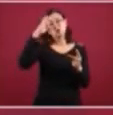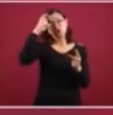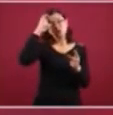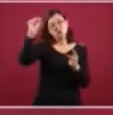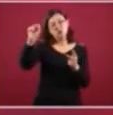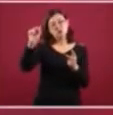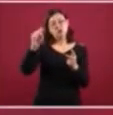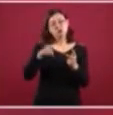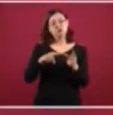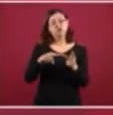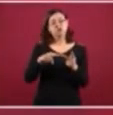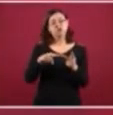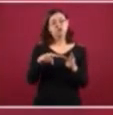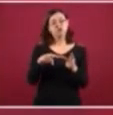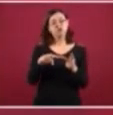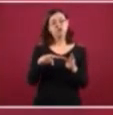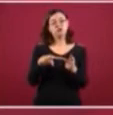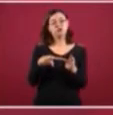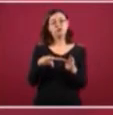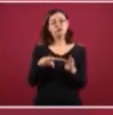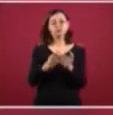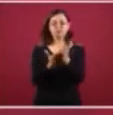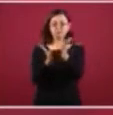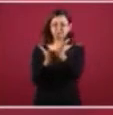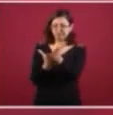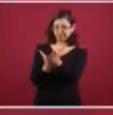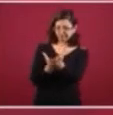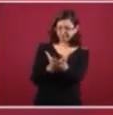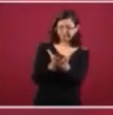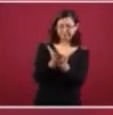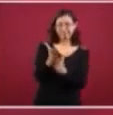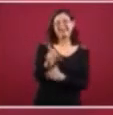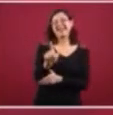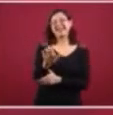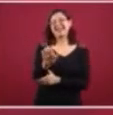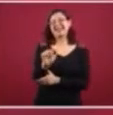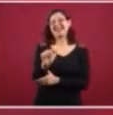fue el de lealtad.